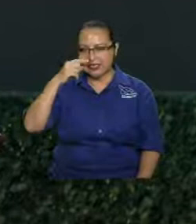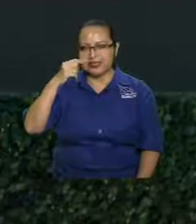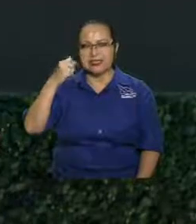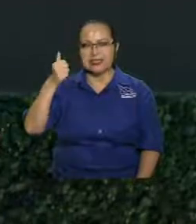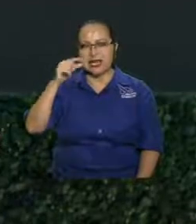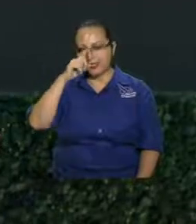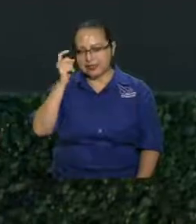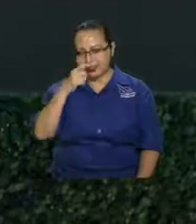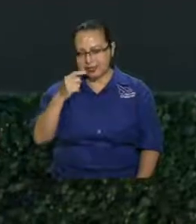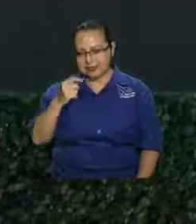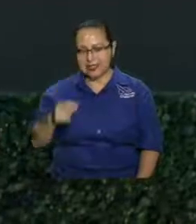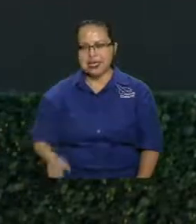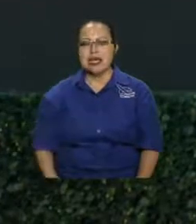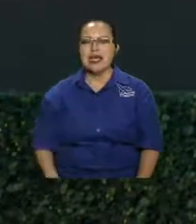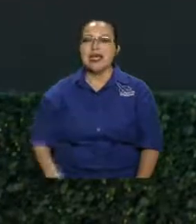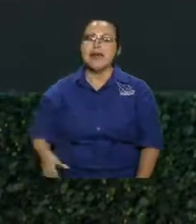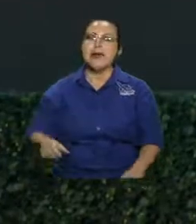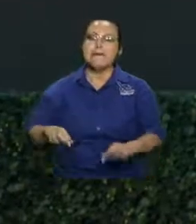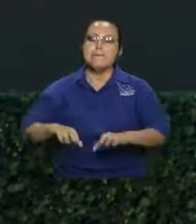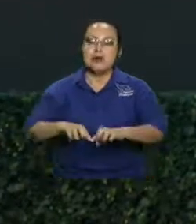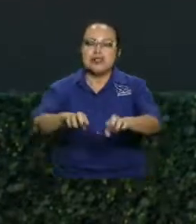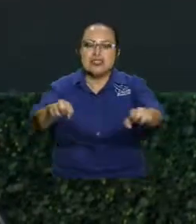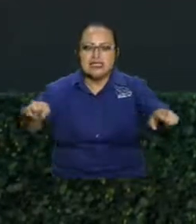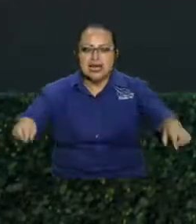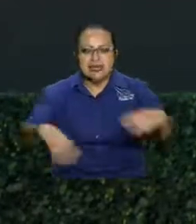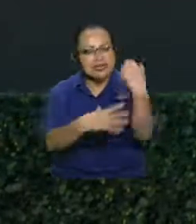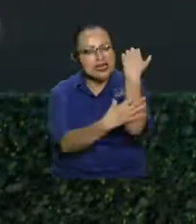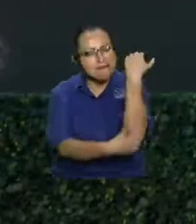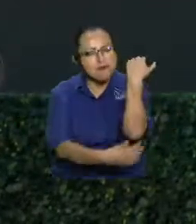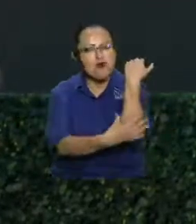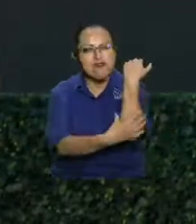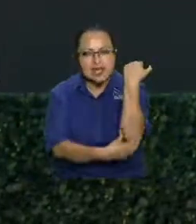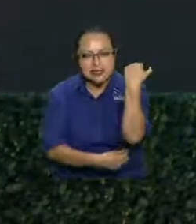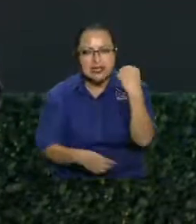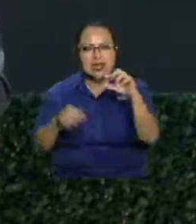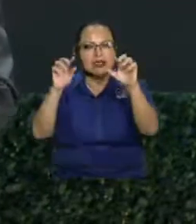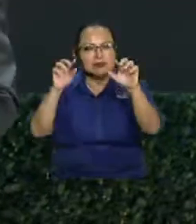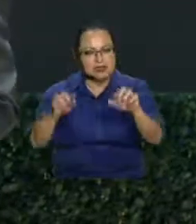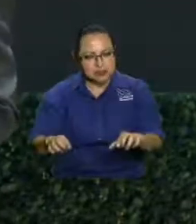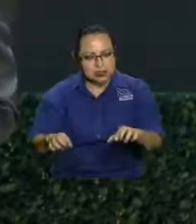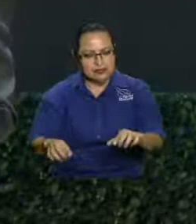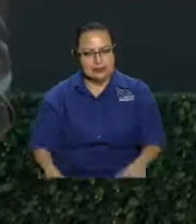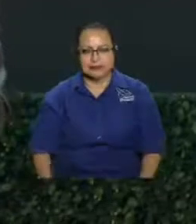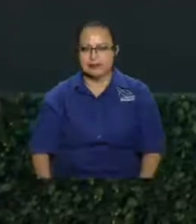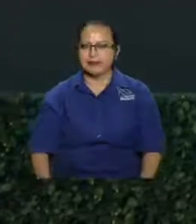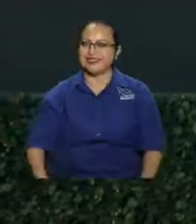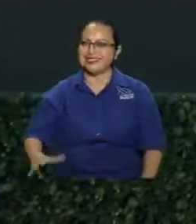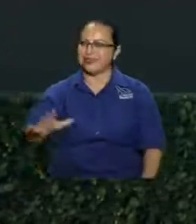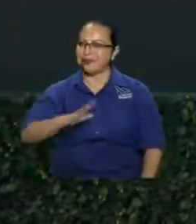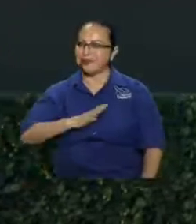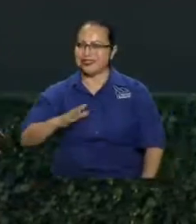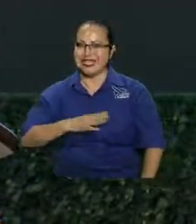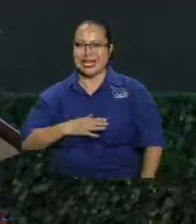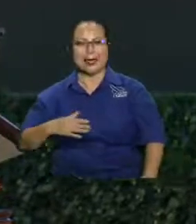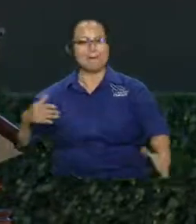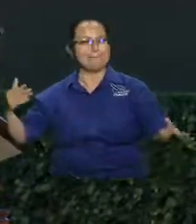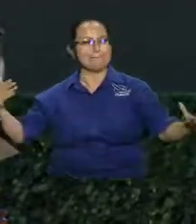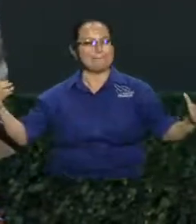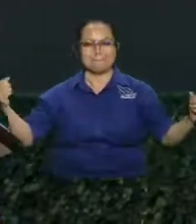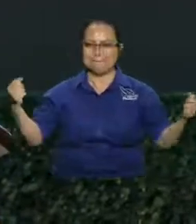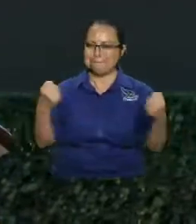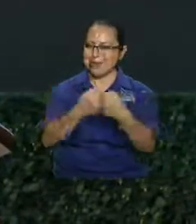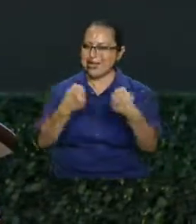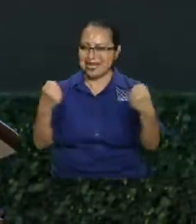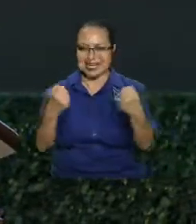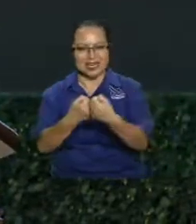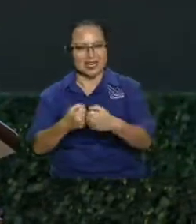potestades que empobrecen a la gente. Entonces hay que batallar contra ellos en el nombre de Jesús. Ok, entonces